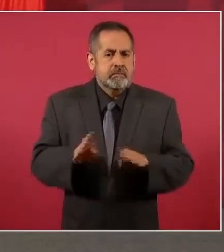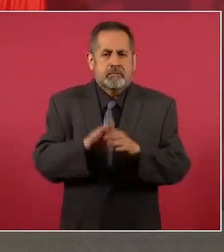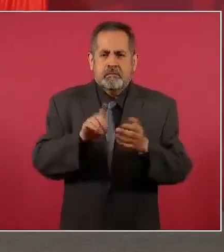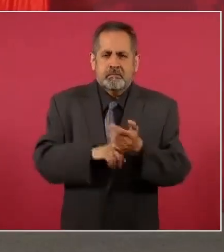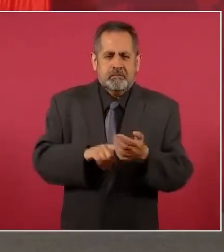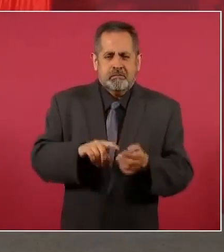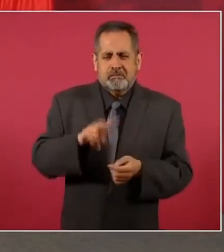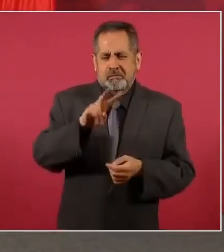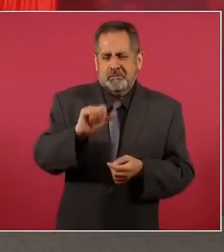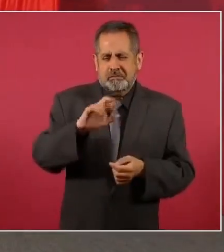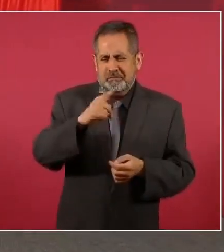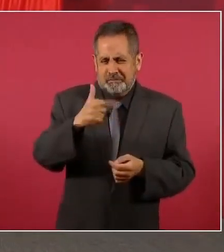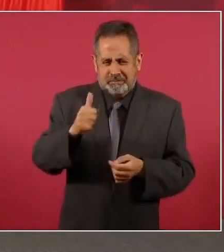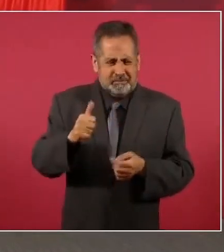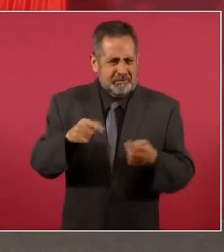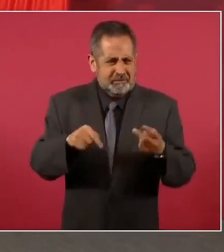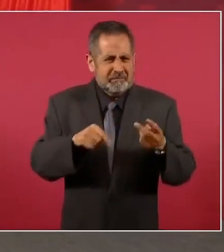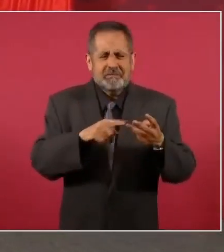Vargas Llosa,